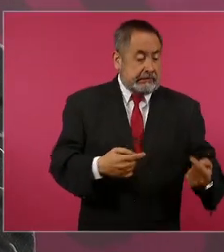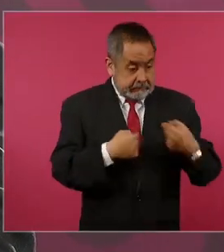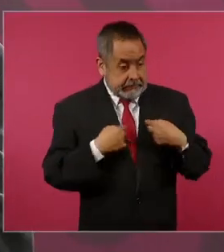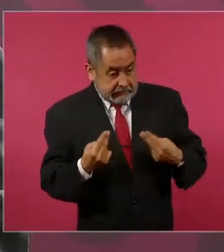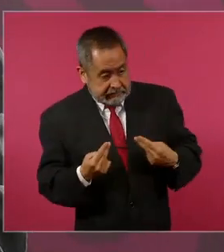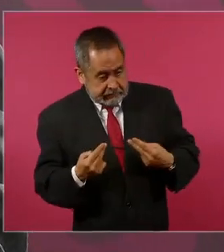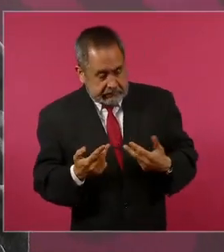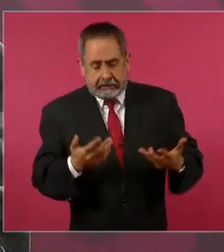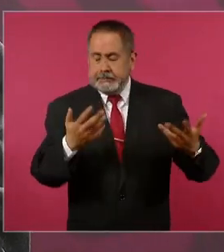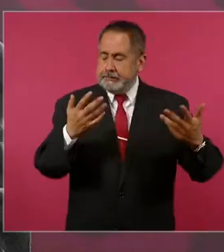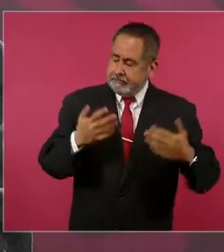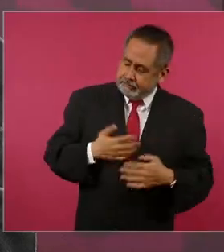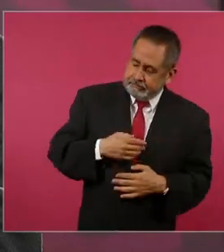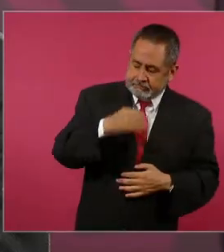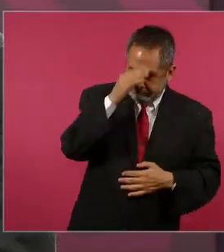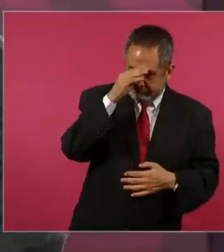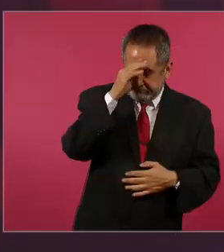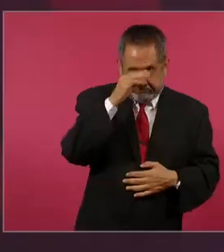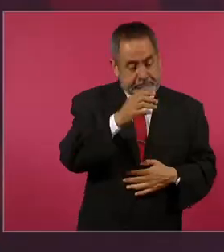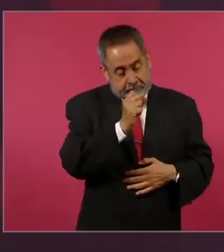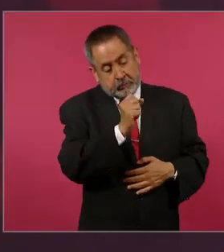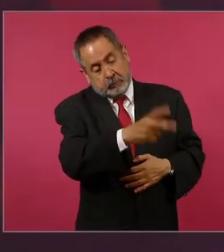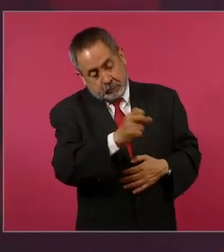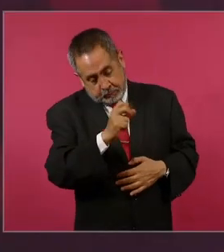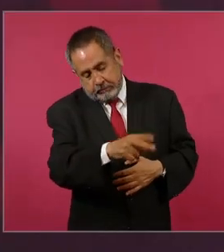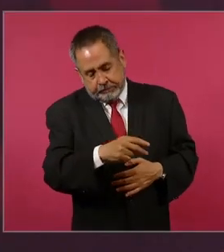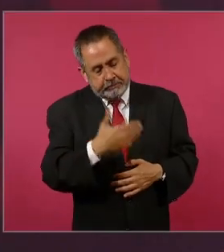Y ya él decía: lo pensé